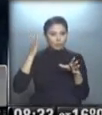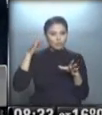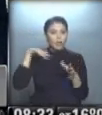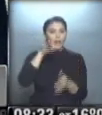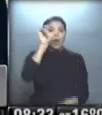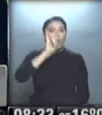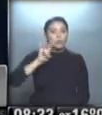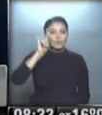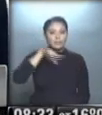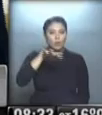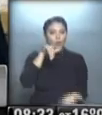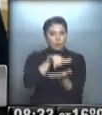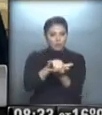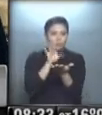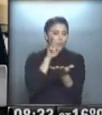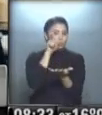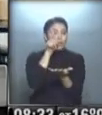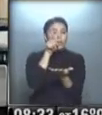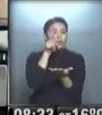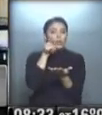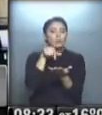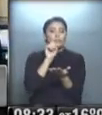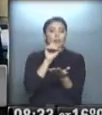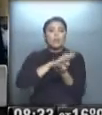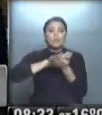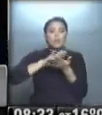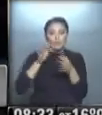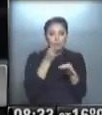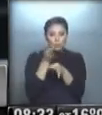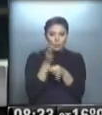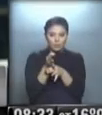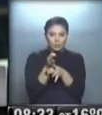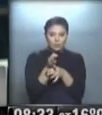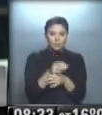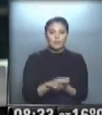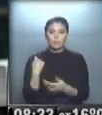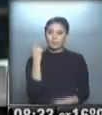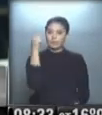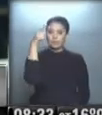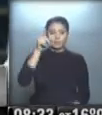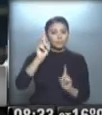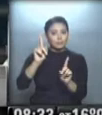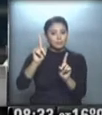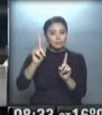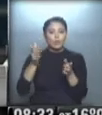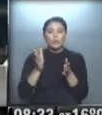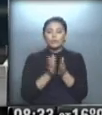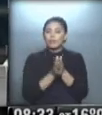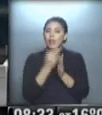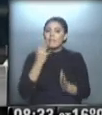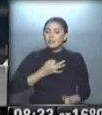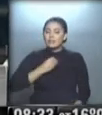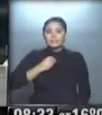una universidad en Nueva York, la nueva escuela, The New School for Social Research. Me fui con un